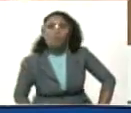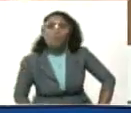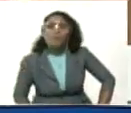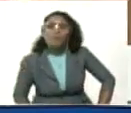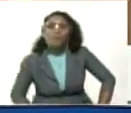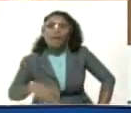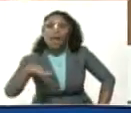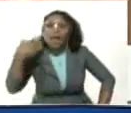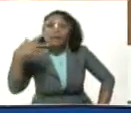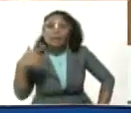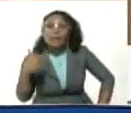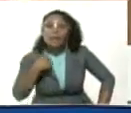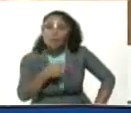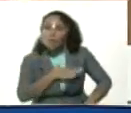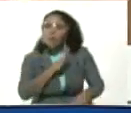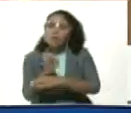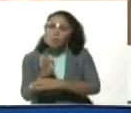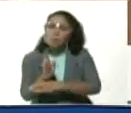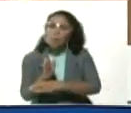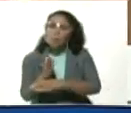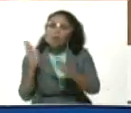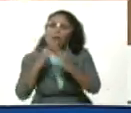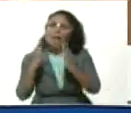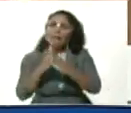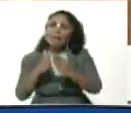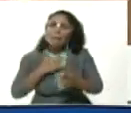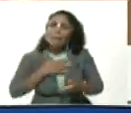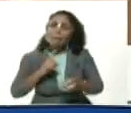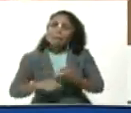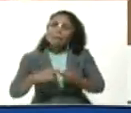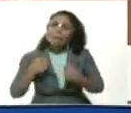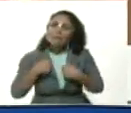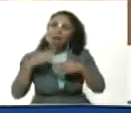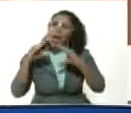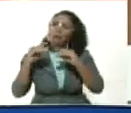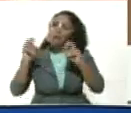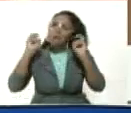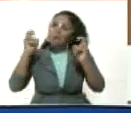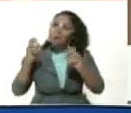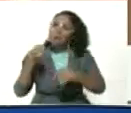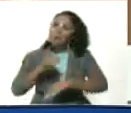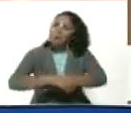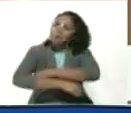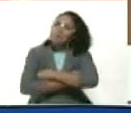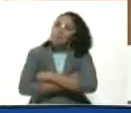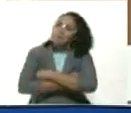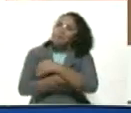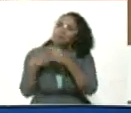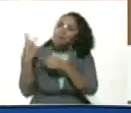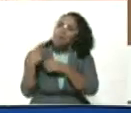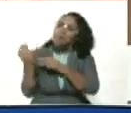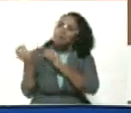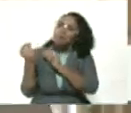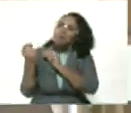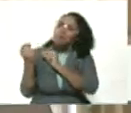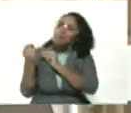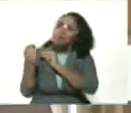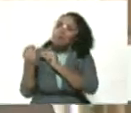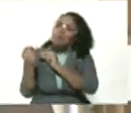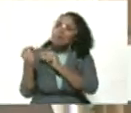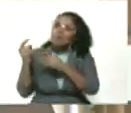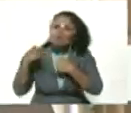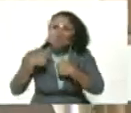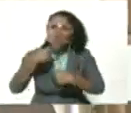y después nos fuimos para la casa, Sil y yo, íbamos hablando del tema y yo le decía esta